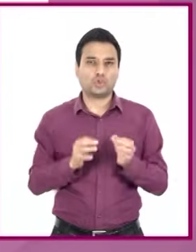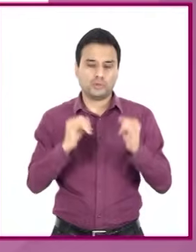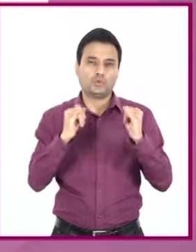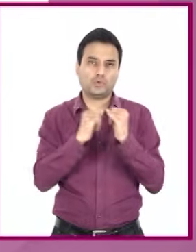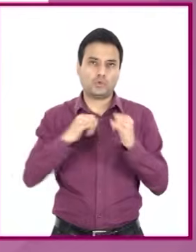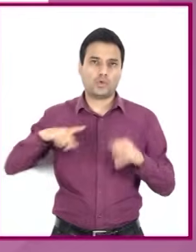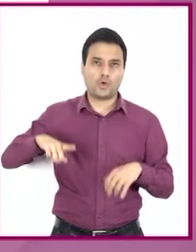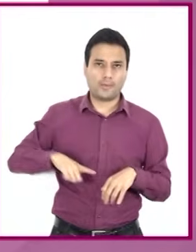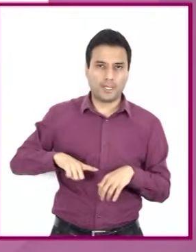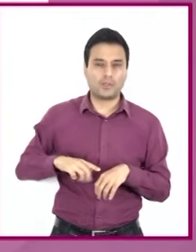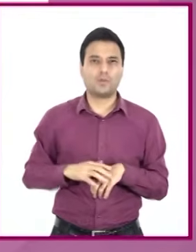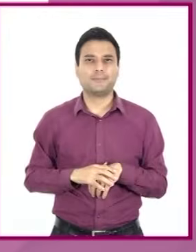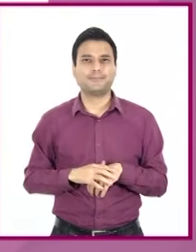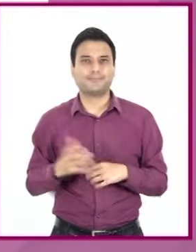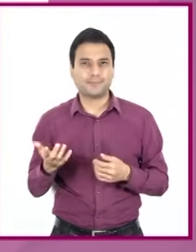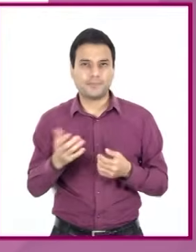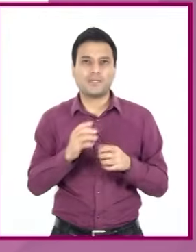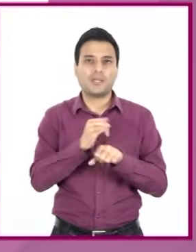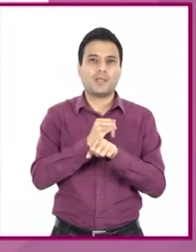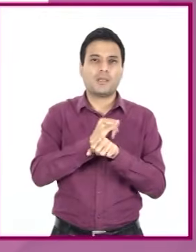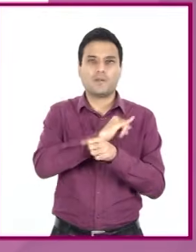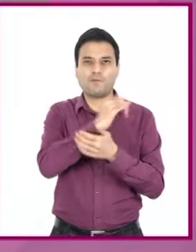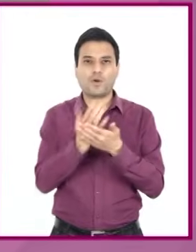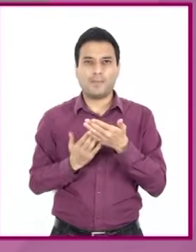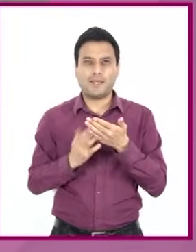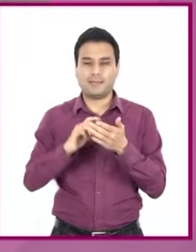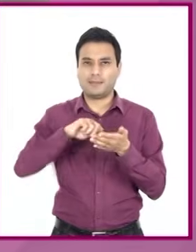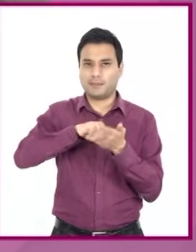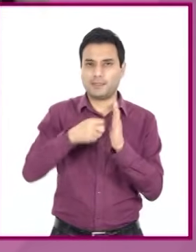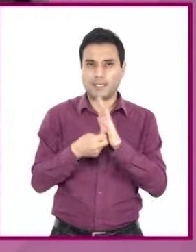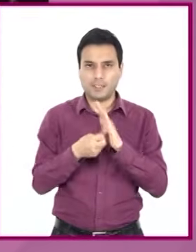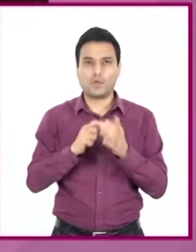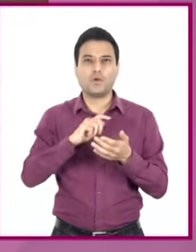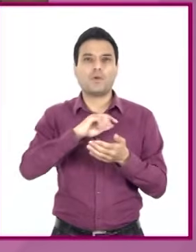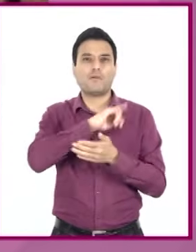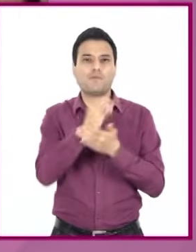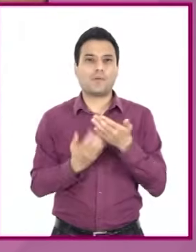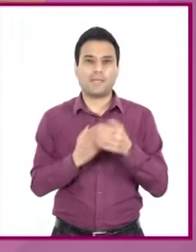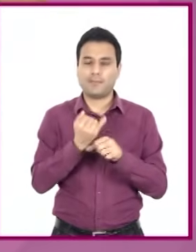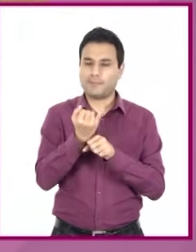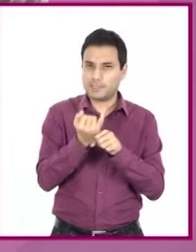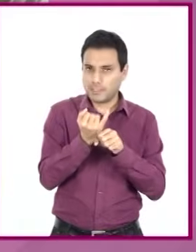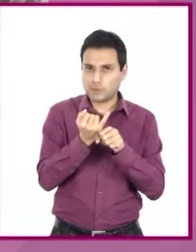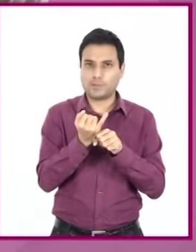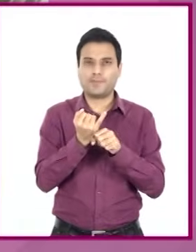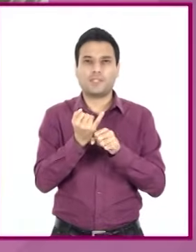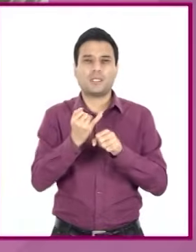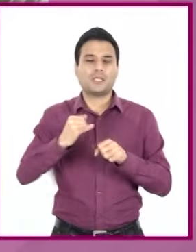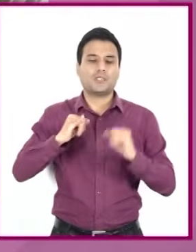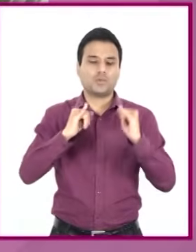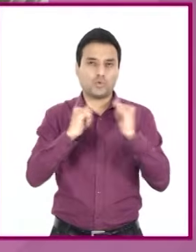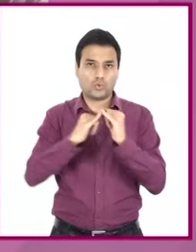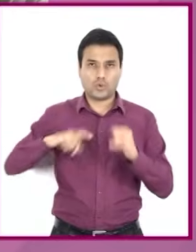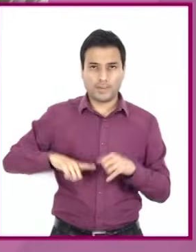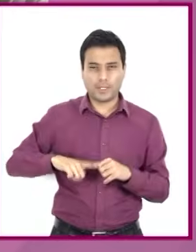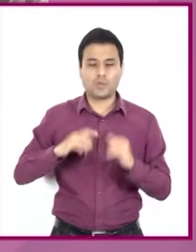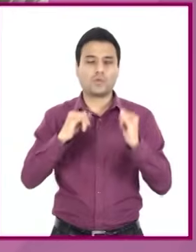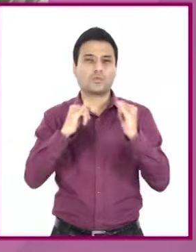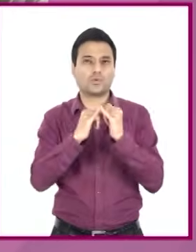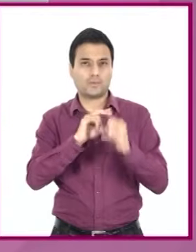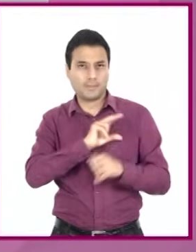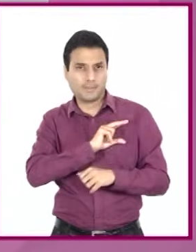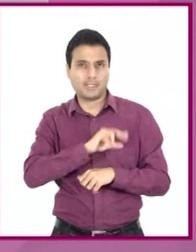públicas, informes técnicos y de investigación de instituciones públicas o privadas, patentes,